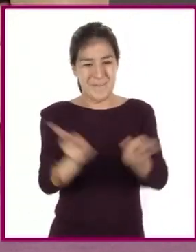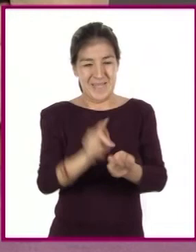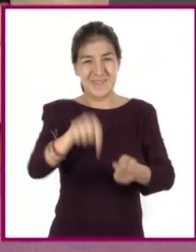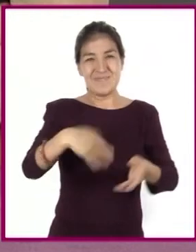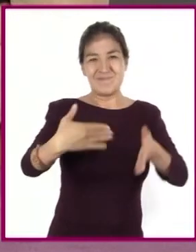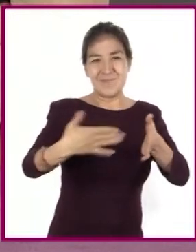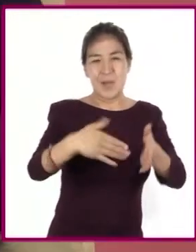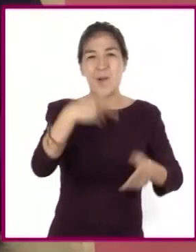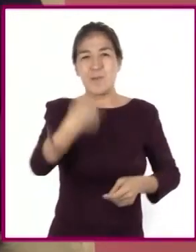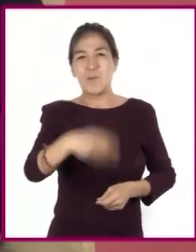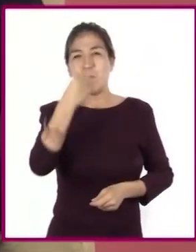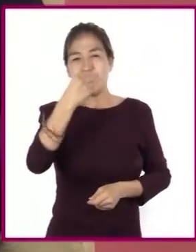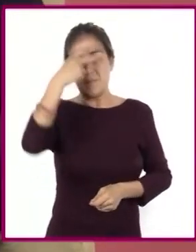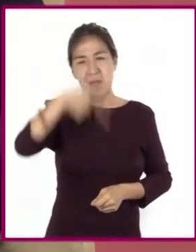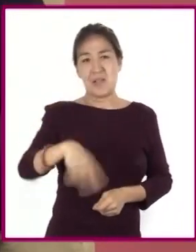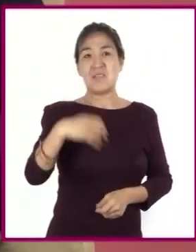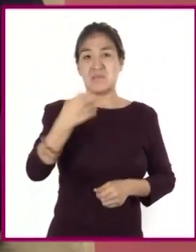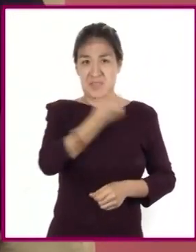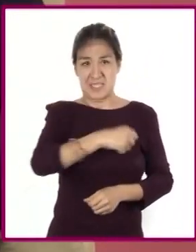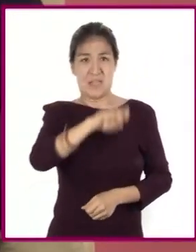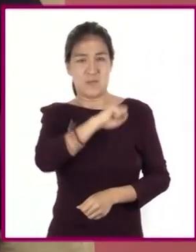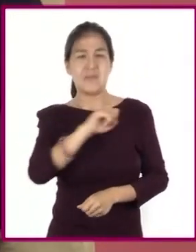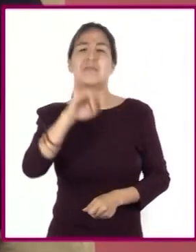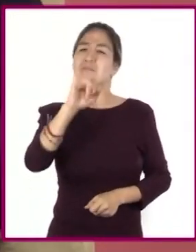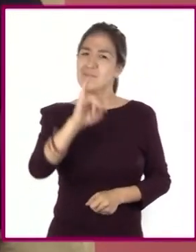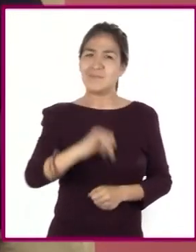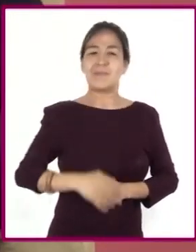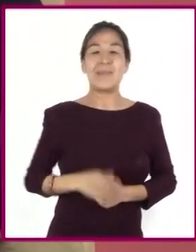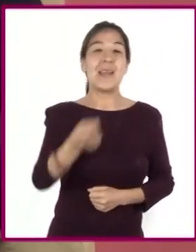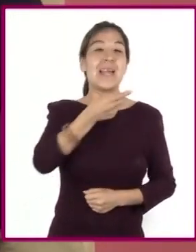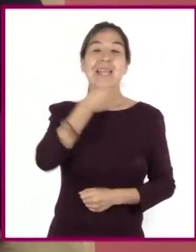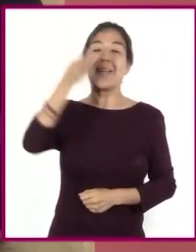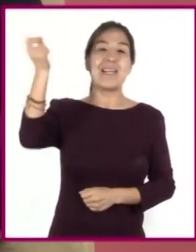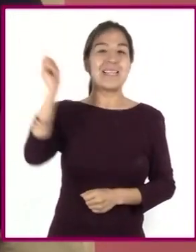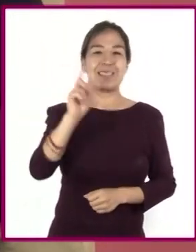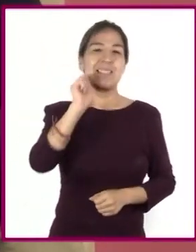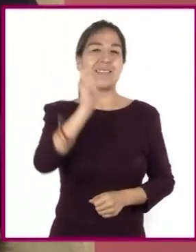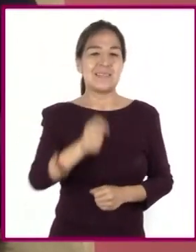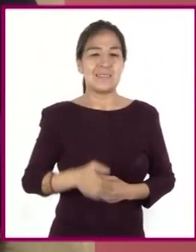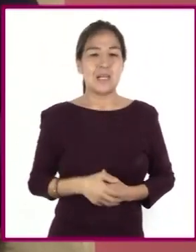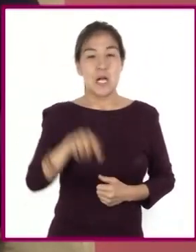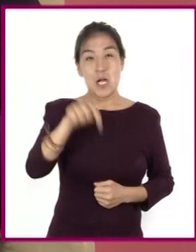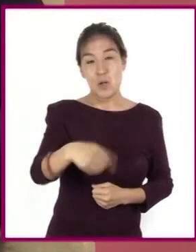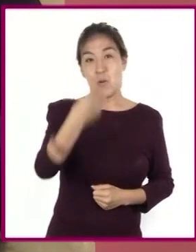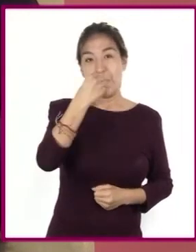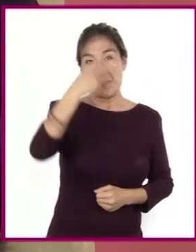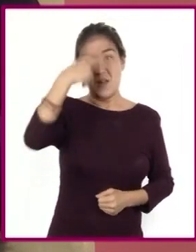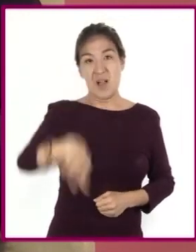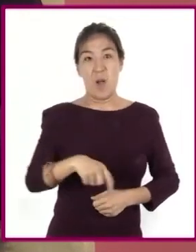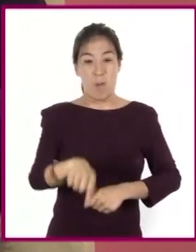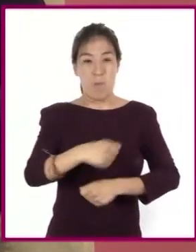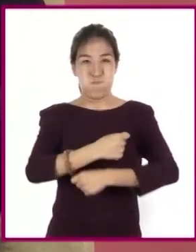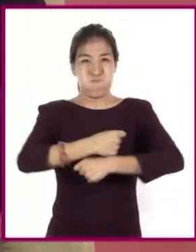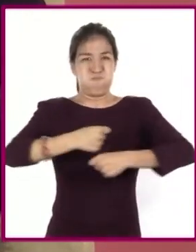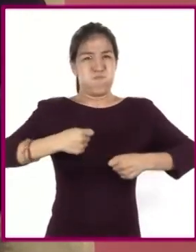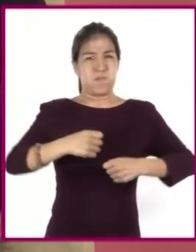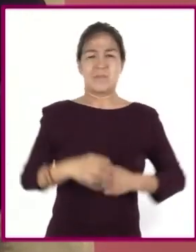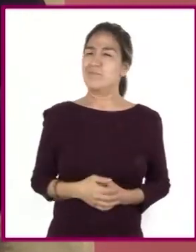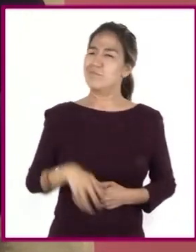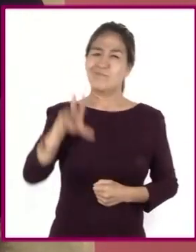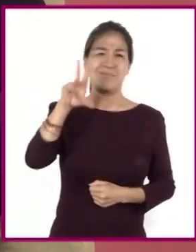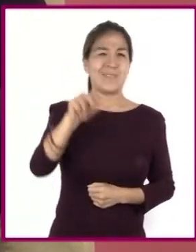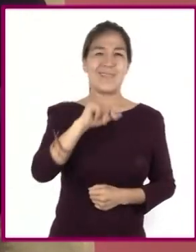saludables? Definitivamente sí. Existe un mito de decir que la comida mexicana engorda. Por supuesto